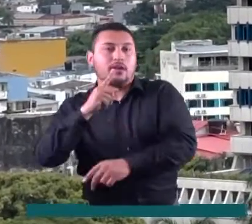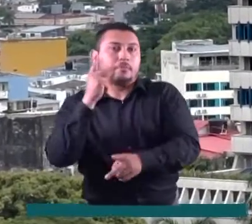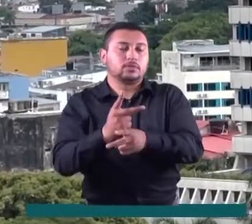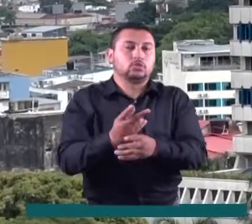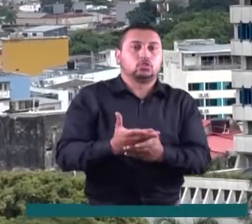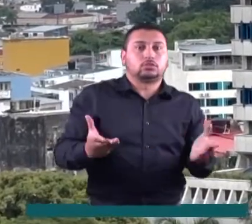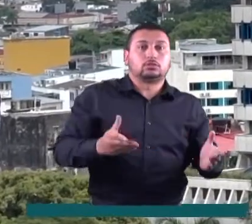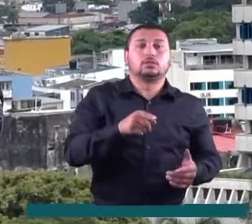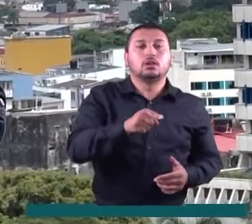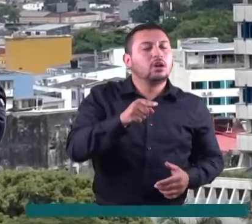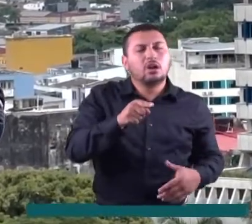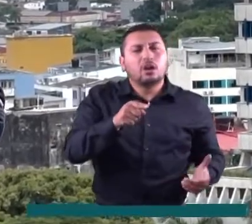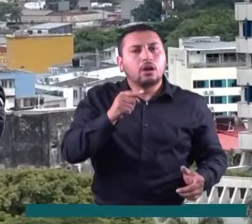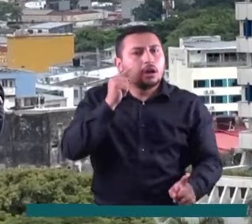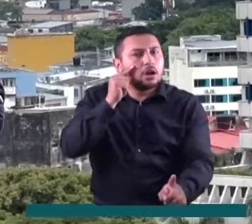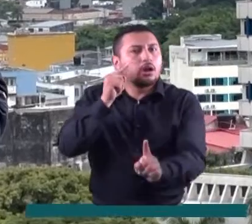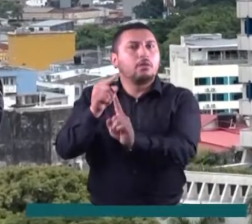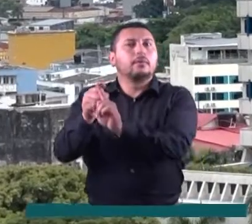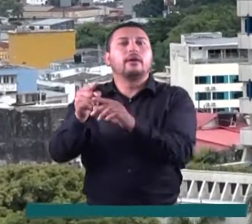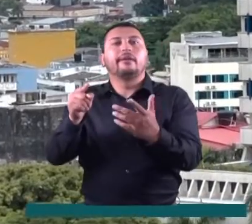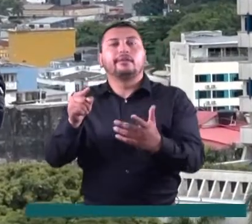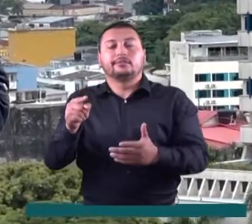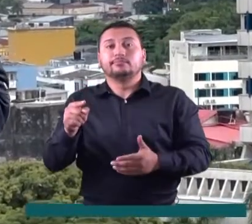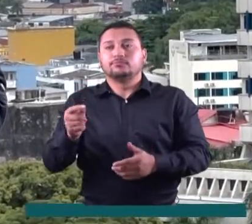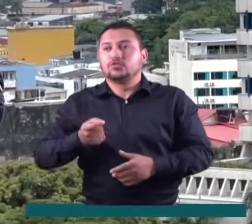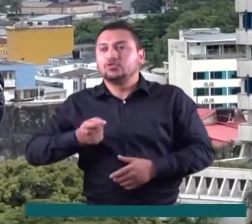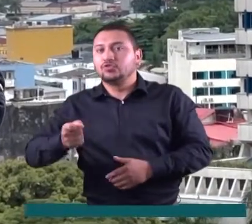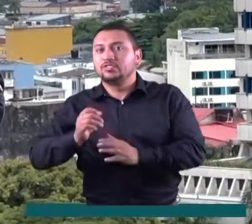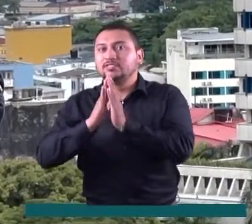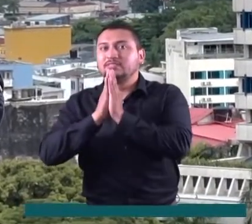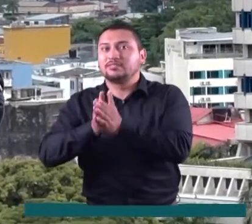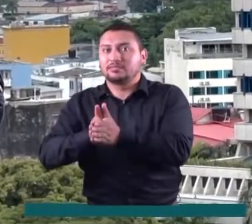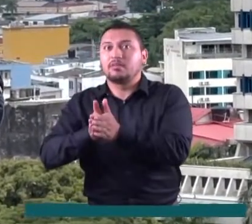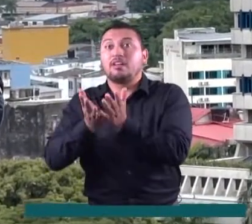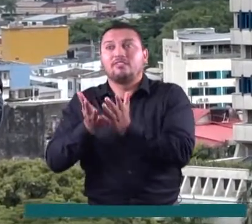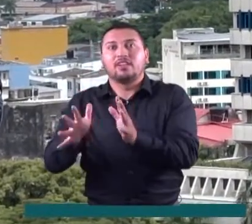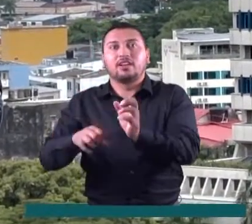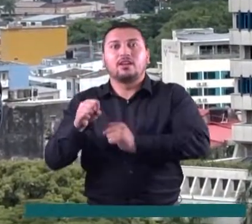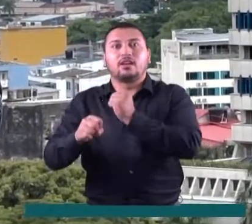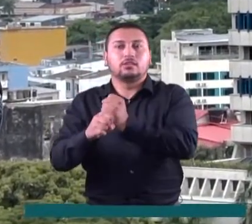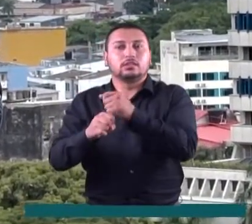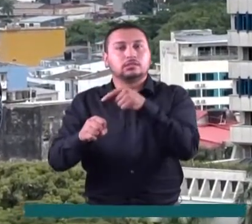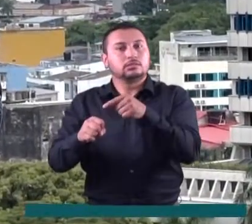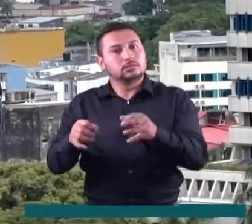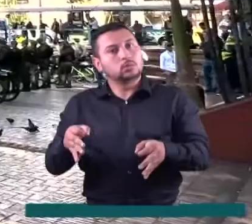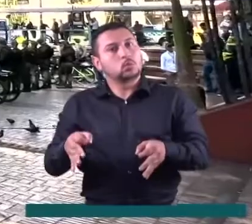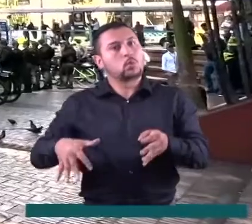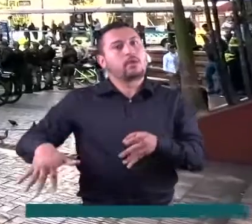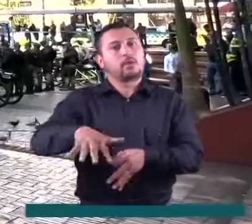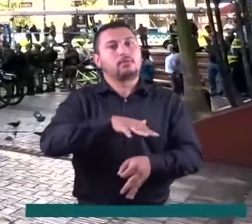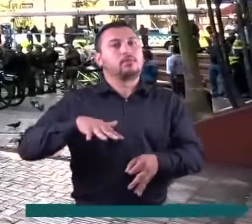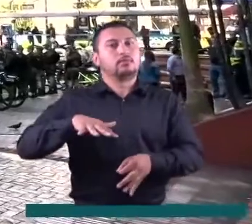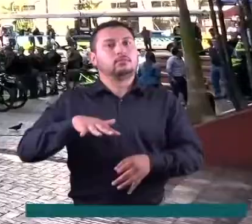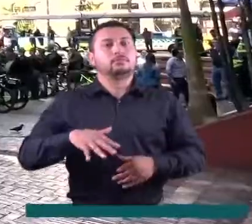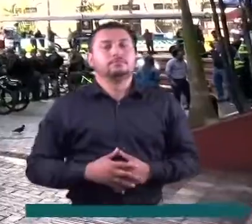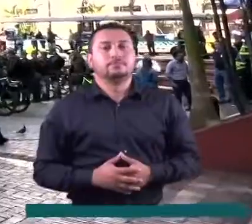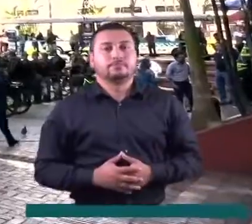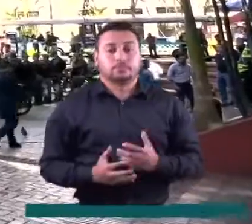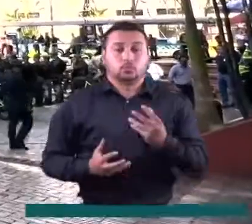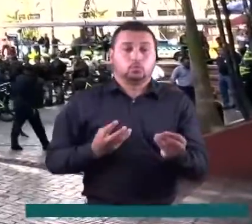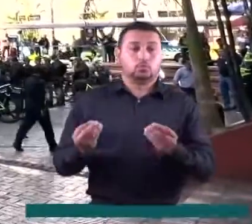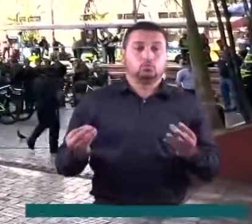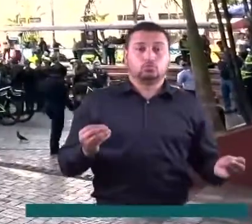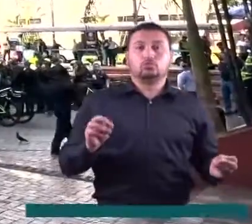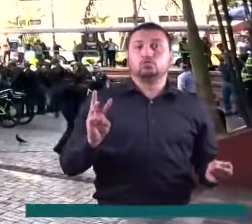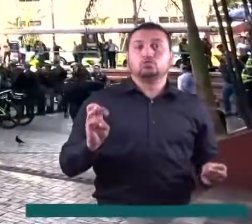con el fin de mejorar la percepción de seguridad en la temporada de fin de año que se avecina. Los detalles en el siguiente informe. Cerca de 8 grupos de